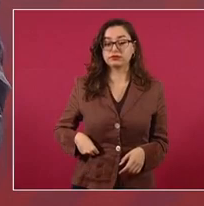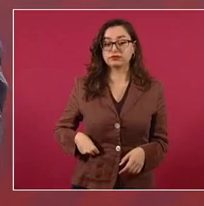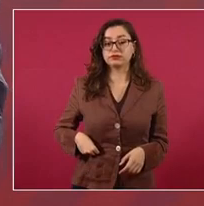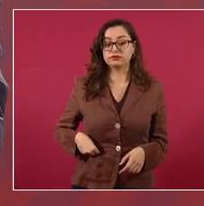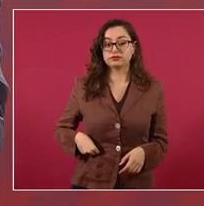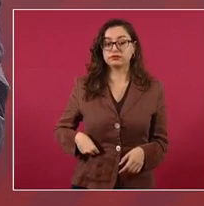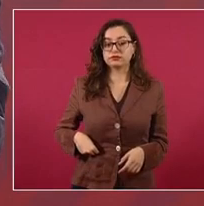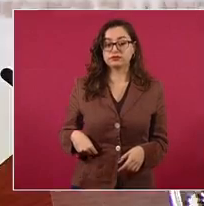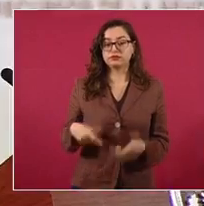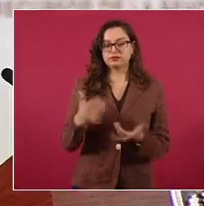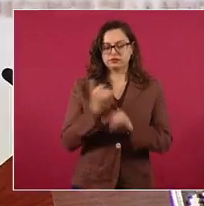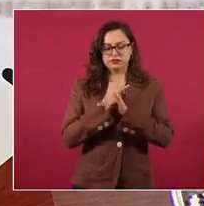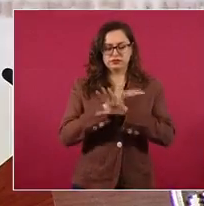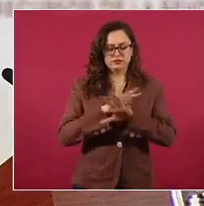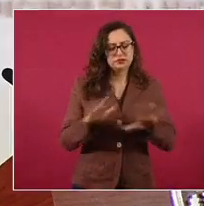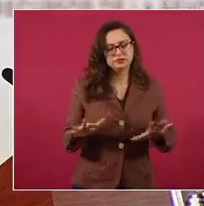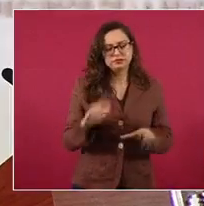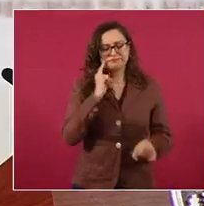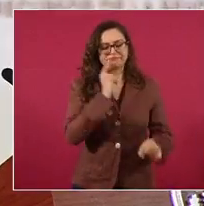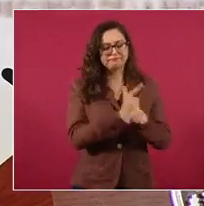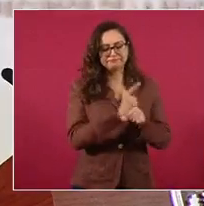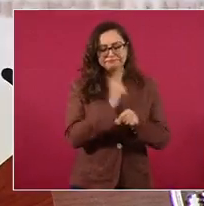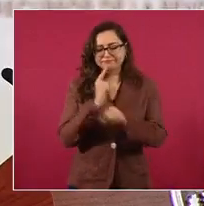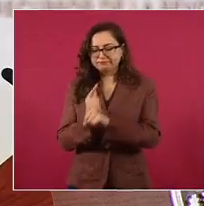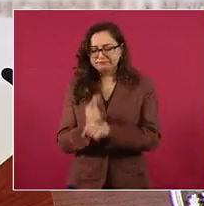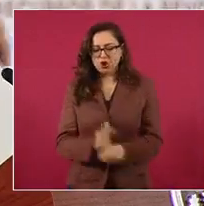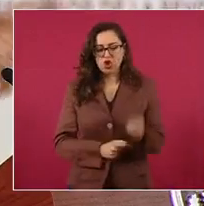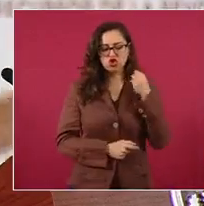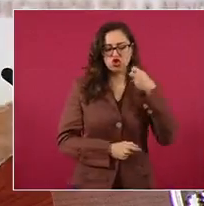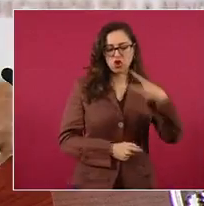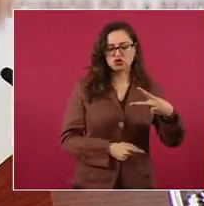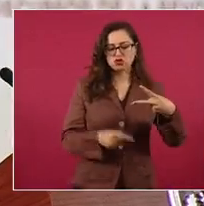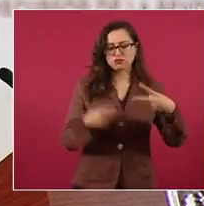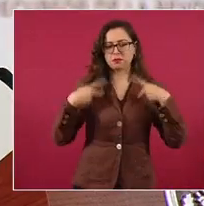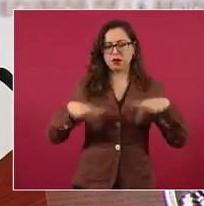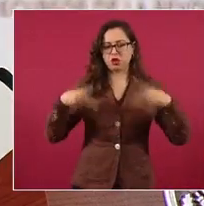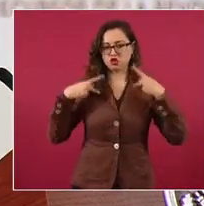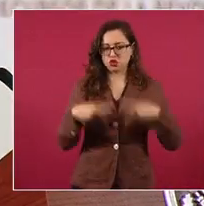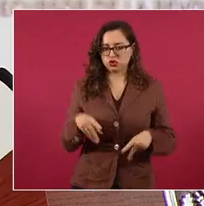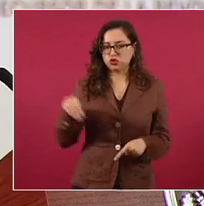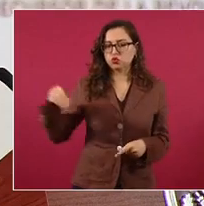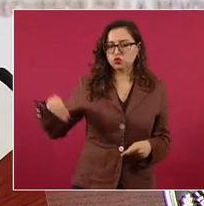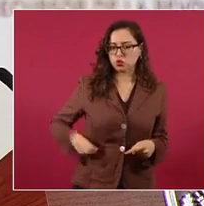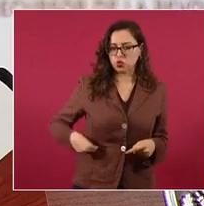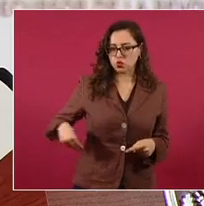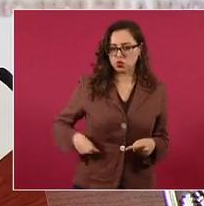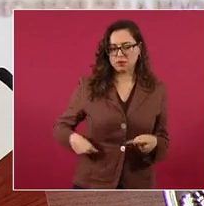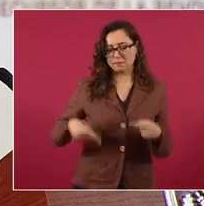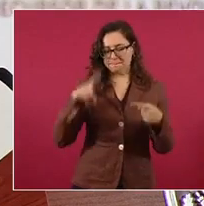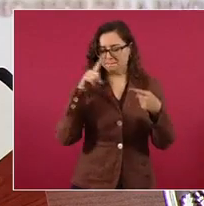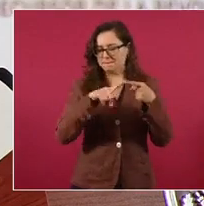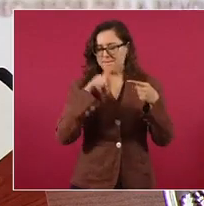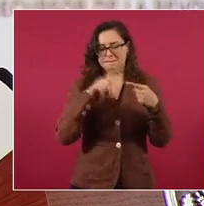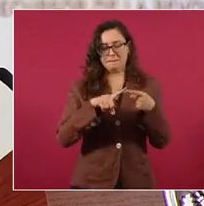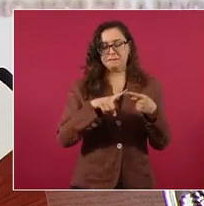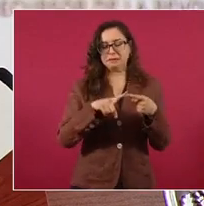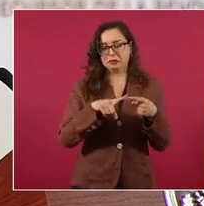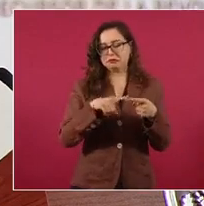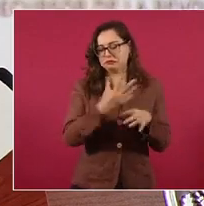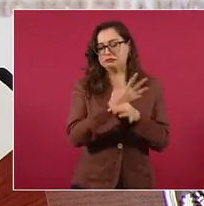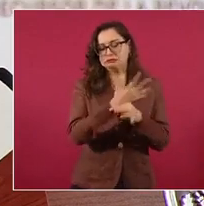de acuerdo al informe. El primer responsable, y además aceptado por él,